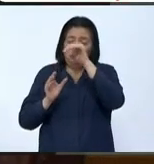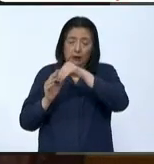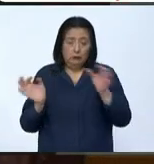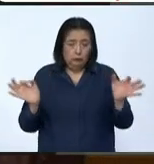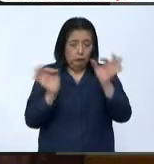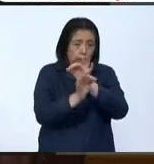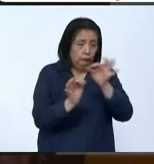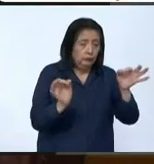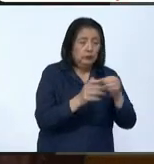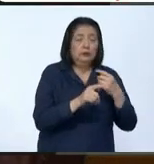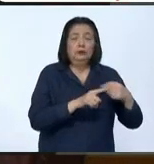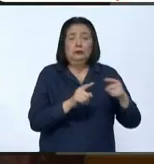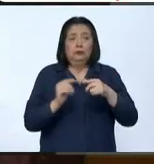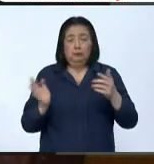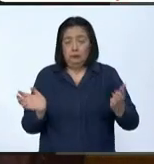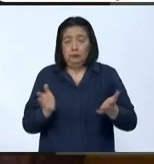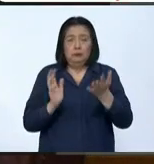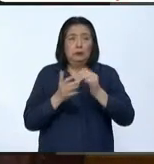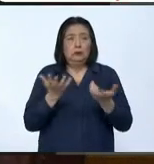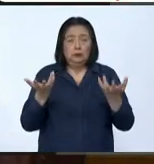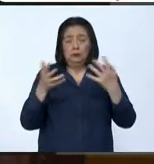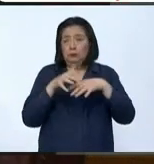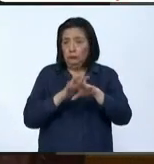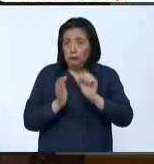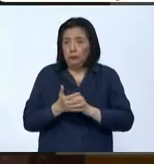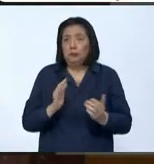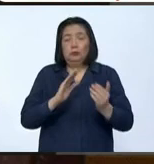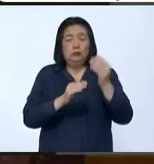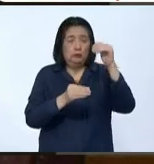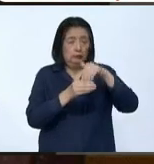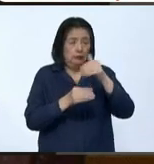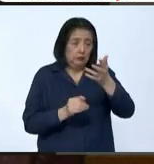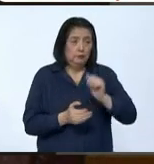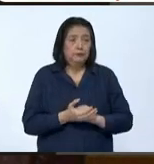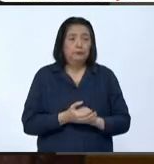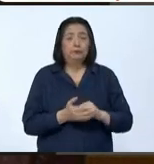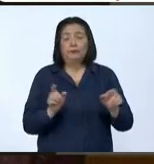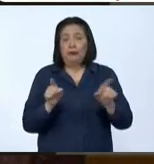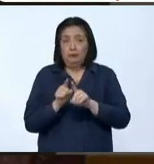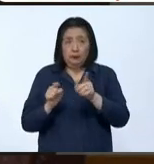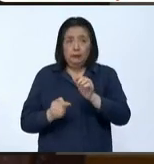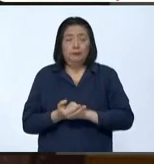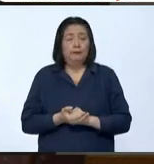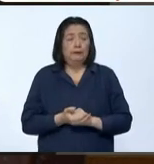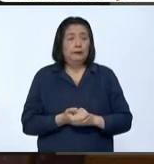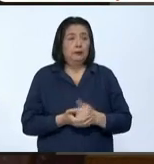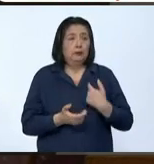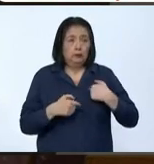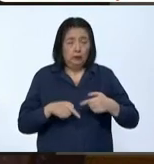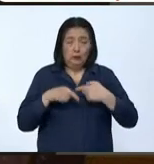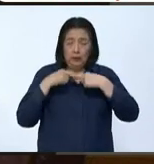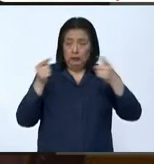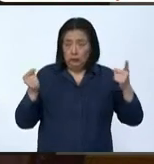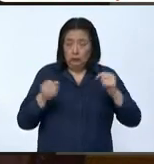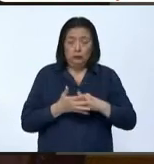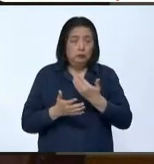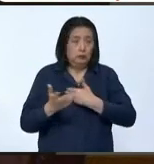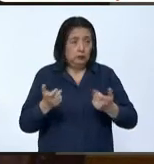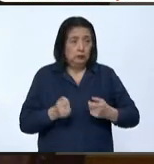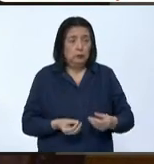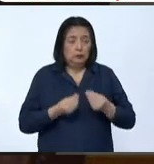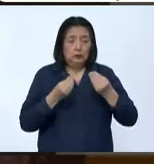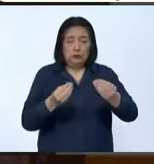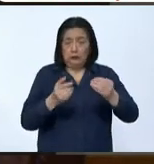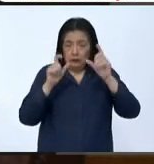operaciones impulsando la inclusión financiera Asimismo anuncio que mi gobierno presentará